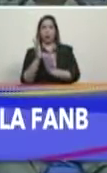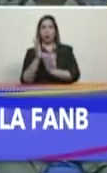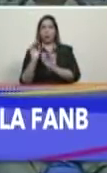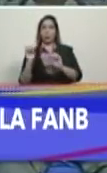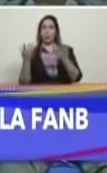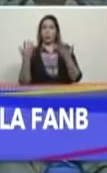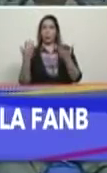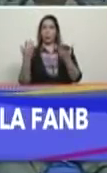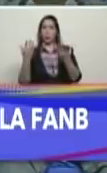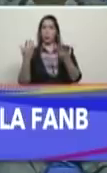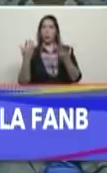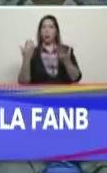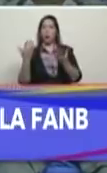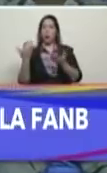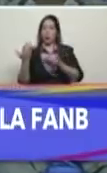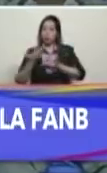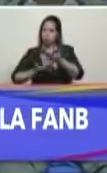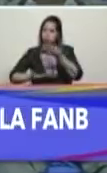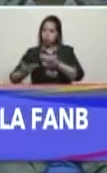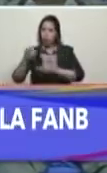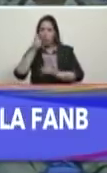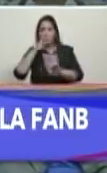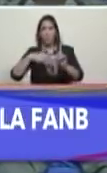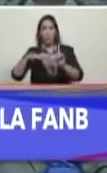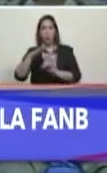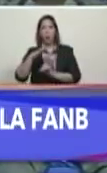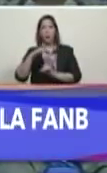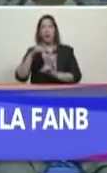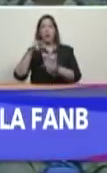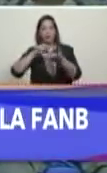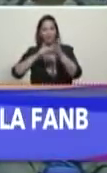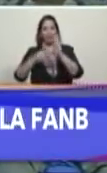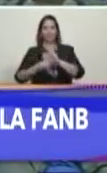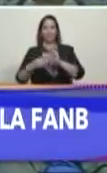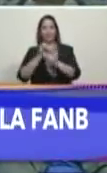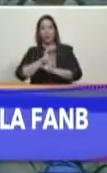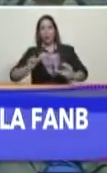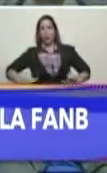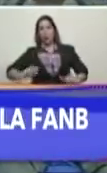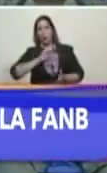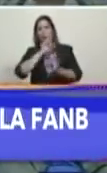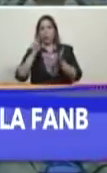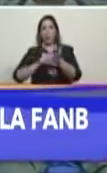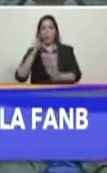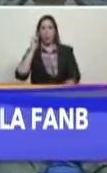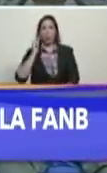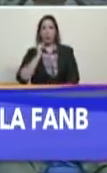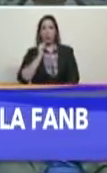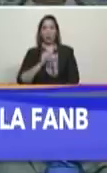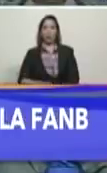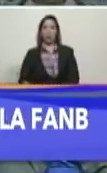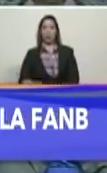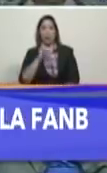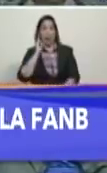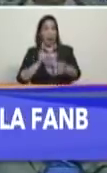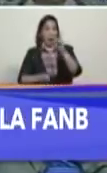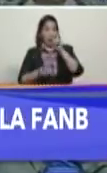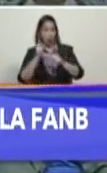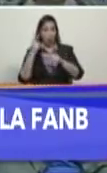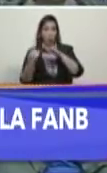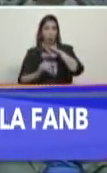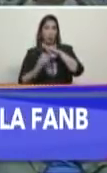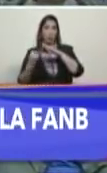hacia su pueblo, esa es la Fuerza Armada Nacional Bolivariana. Si alguna institución